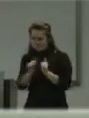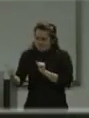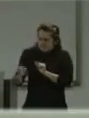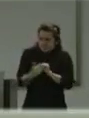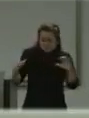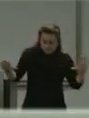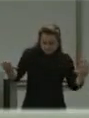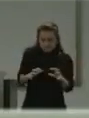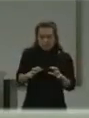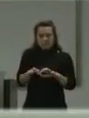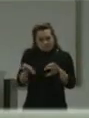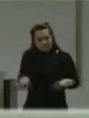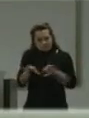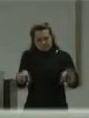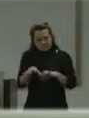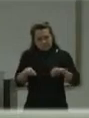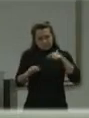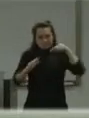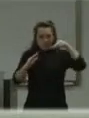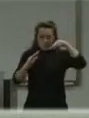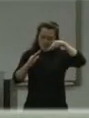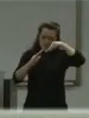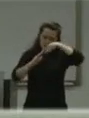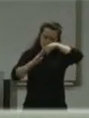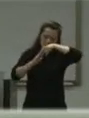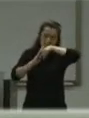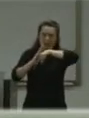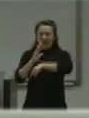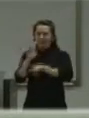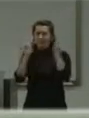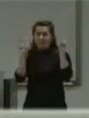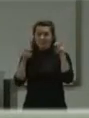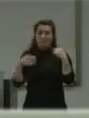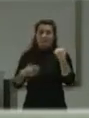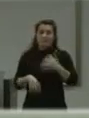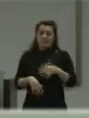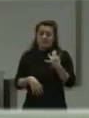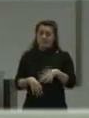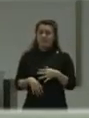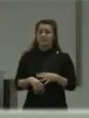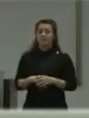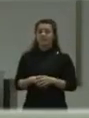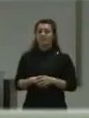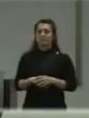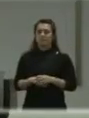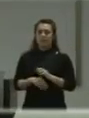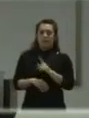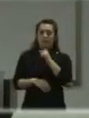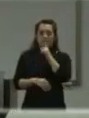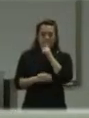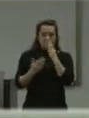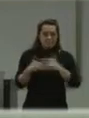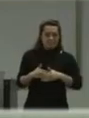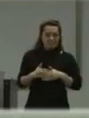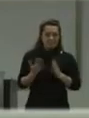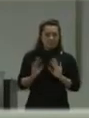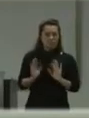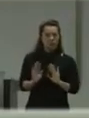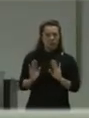profundizar en este tema que como todos sabemos ha sido bastante tabú bastante